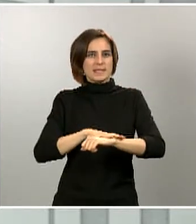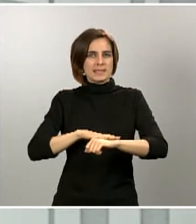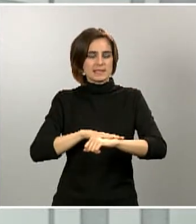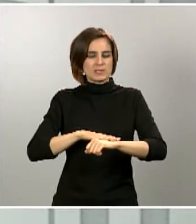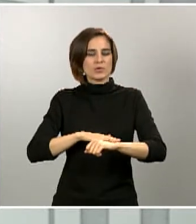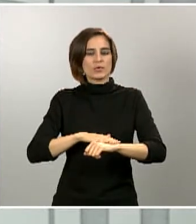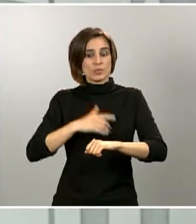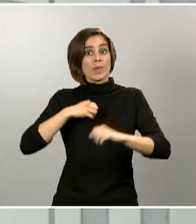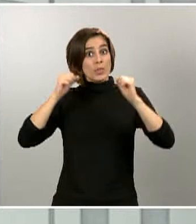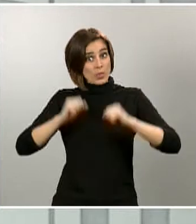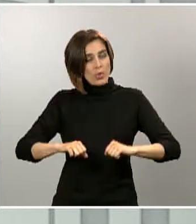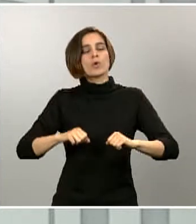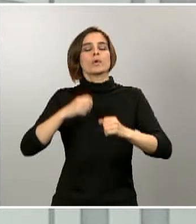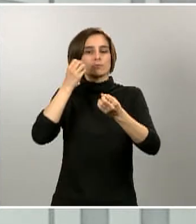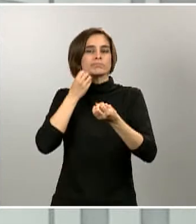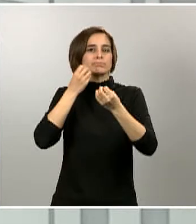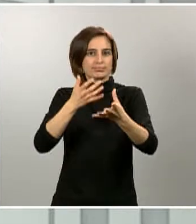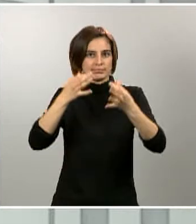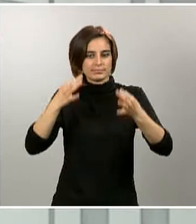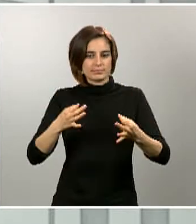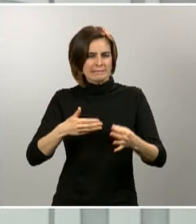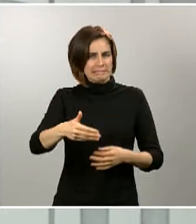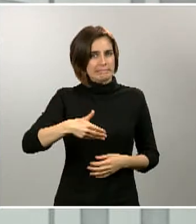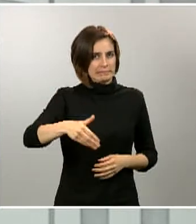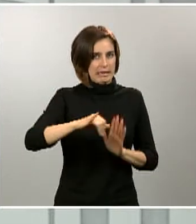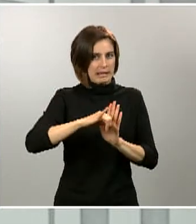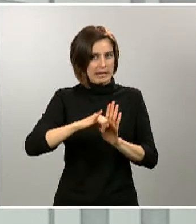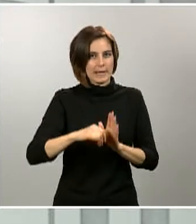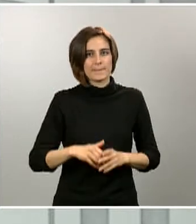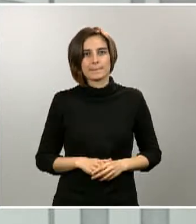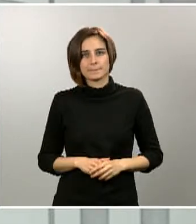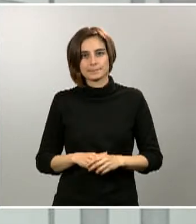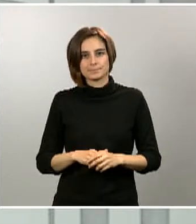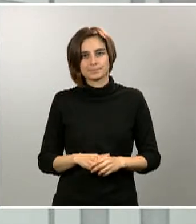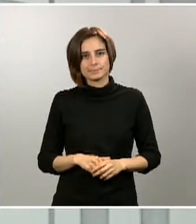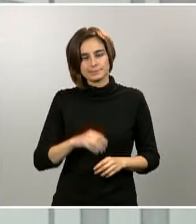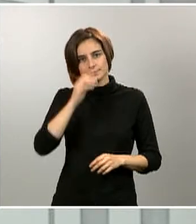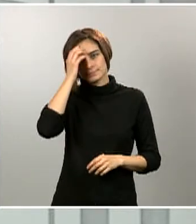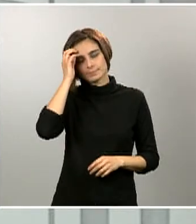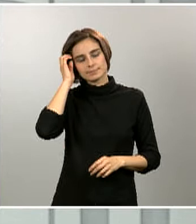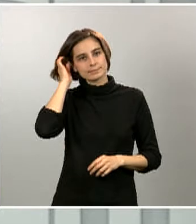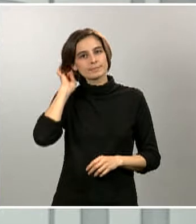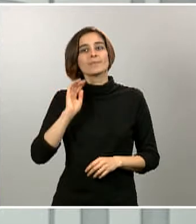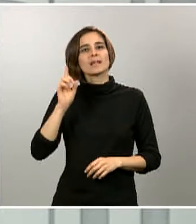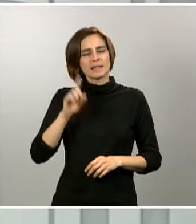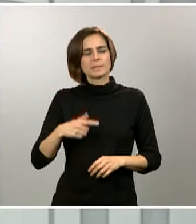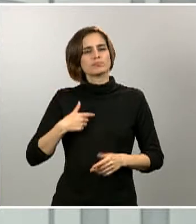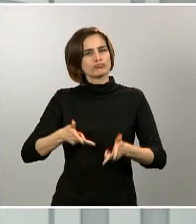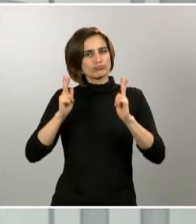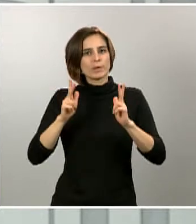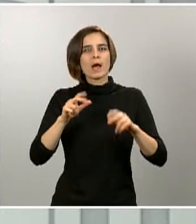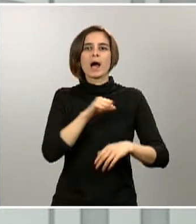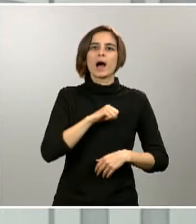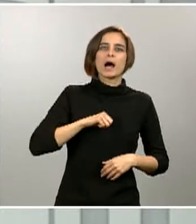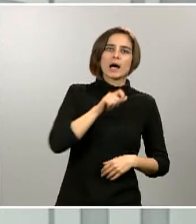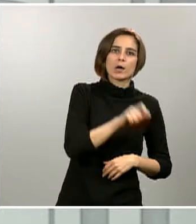Ministros próximo. De la misma manera también vamos a permitir que los autónomos y pymes puedan renunciar temporalmente al sistema